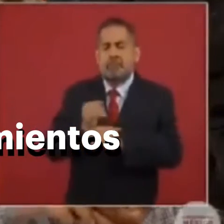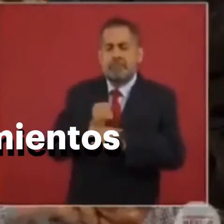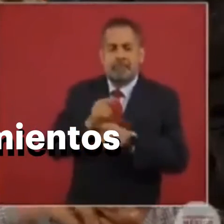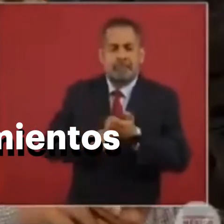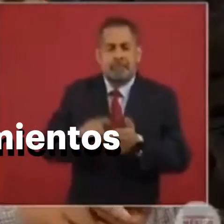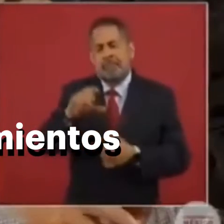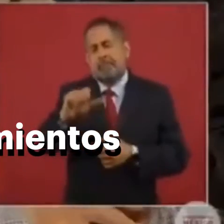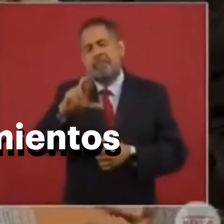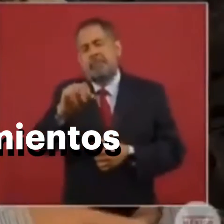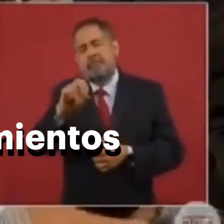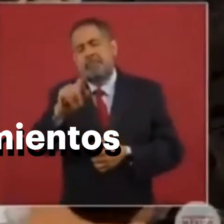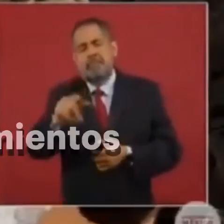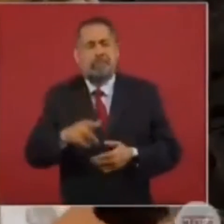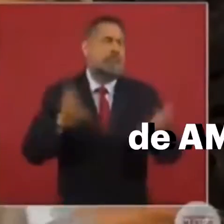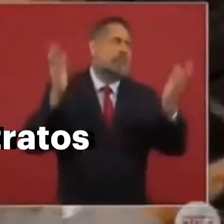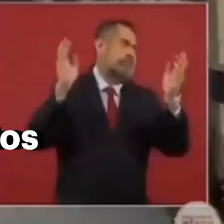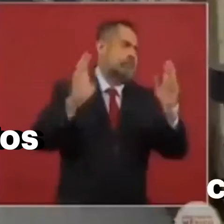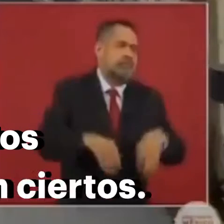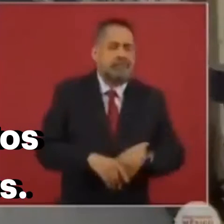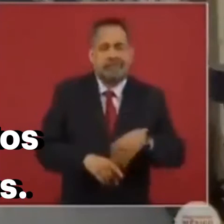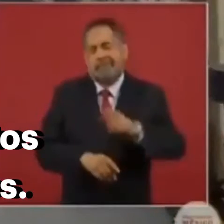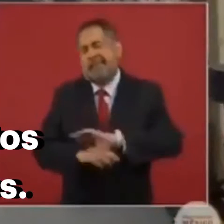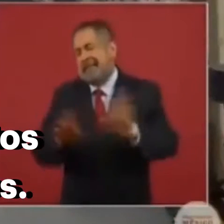Carlos Loret. Ah, no.